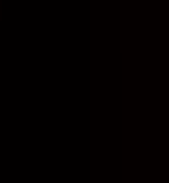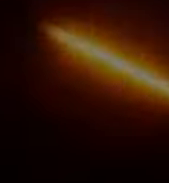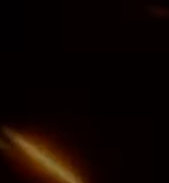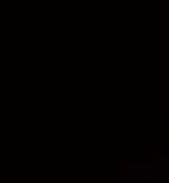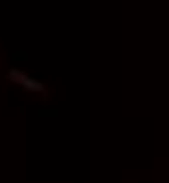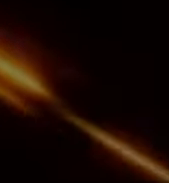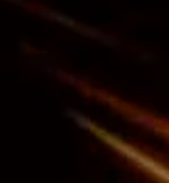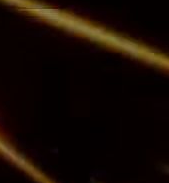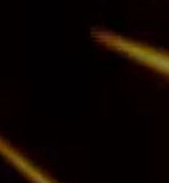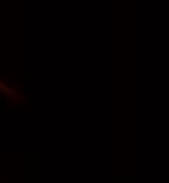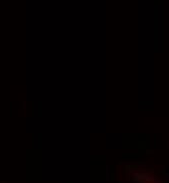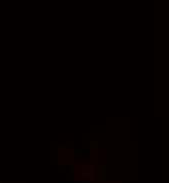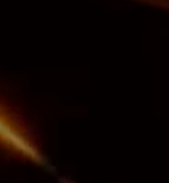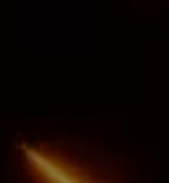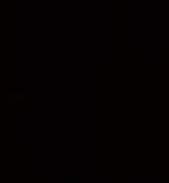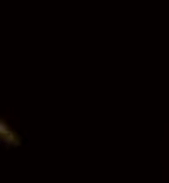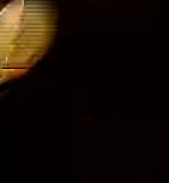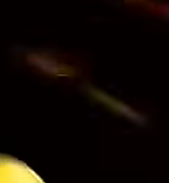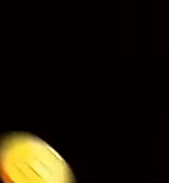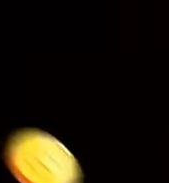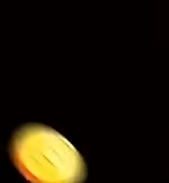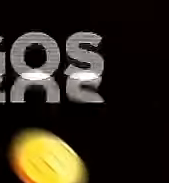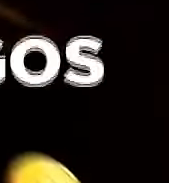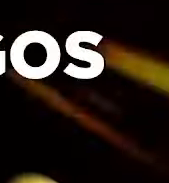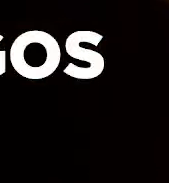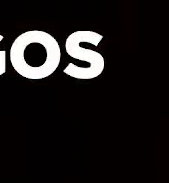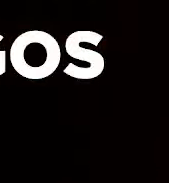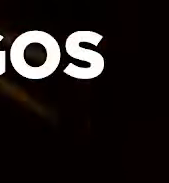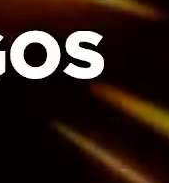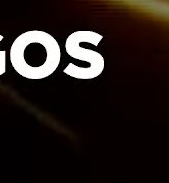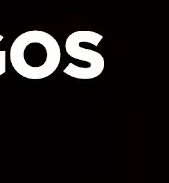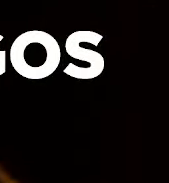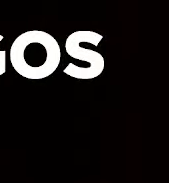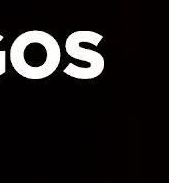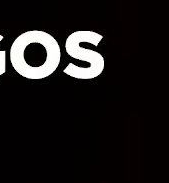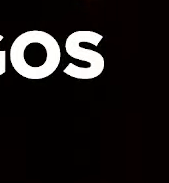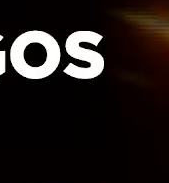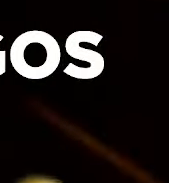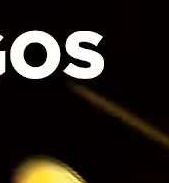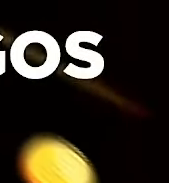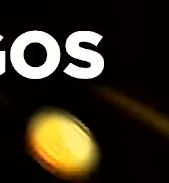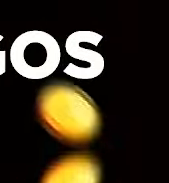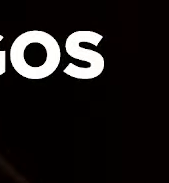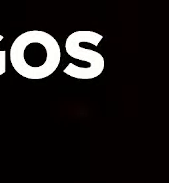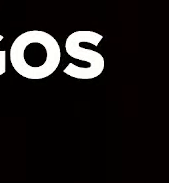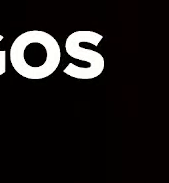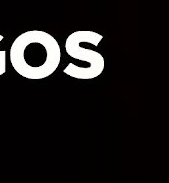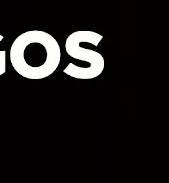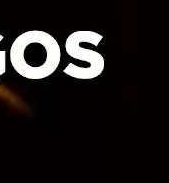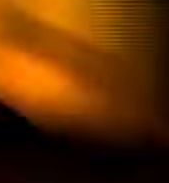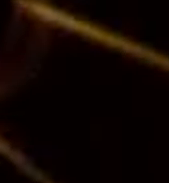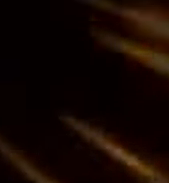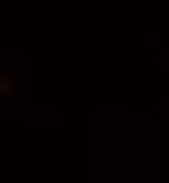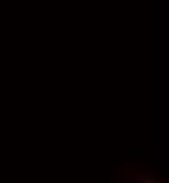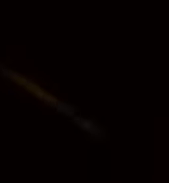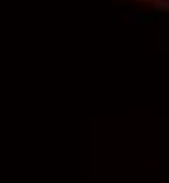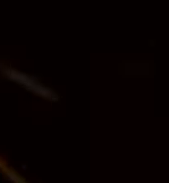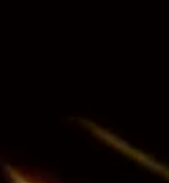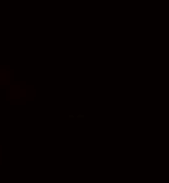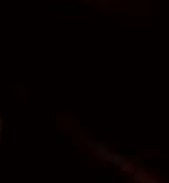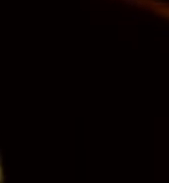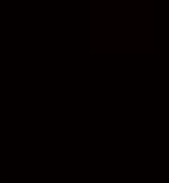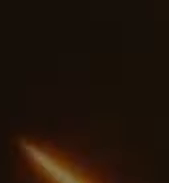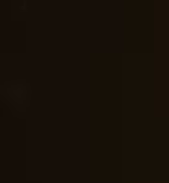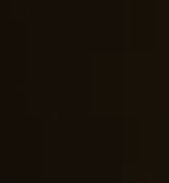¡Ay, qué bonito! Yo me gané la Loto. Nos vemos en el próximo sorteo Loto. ¡Loto!